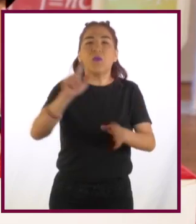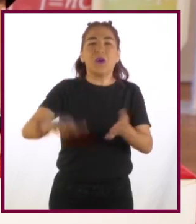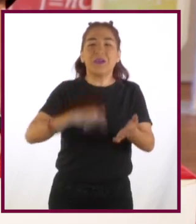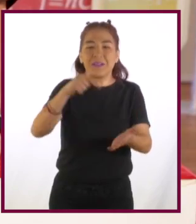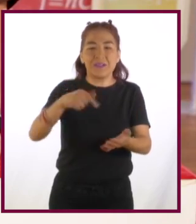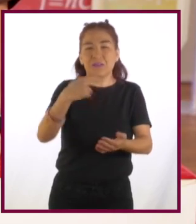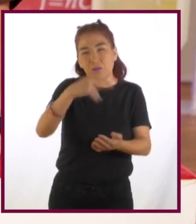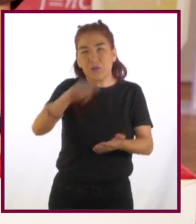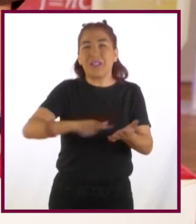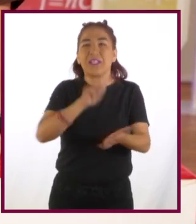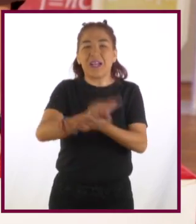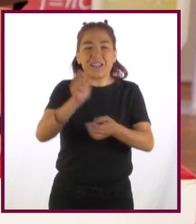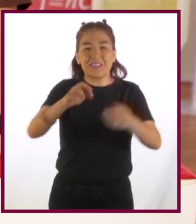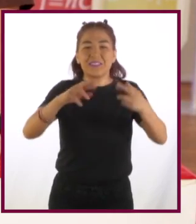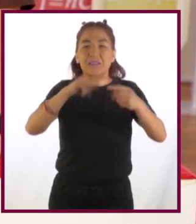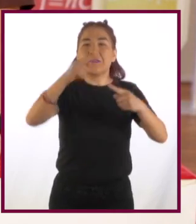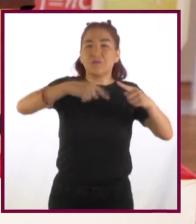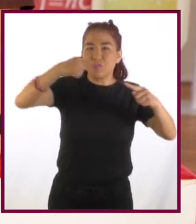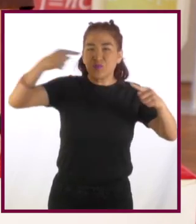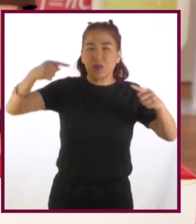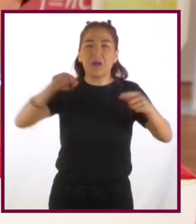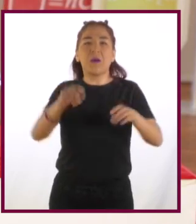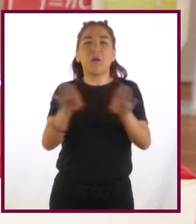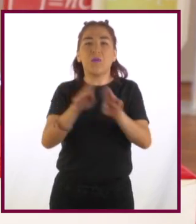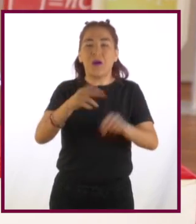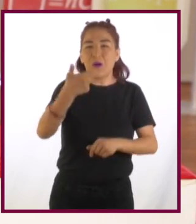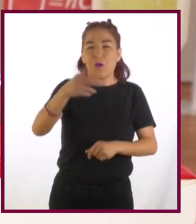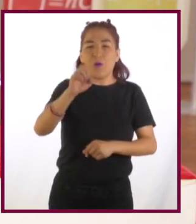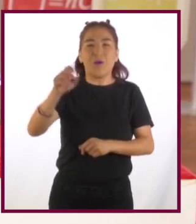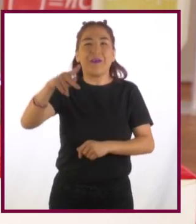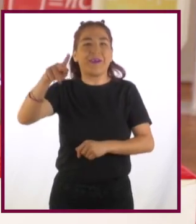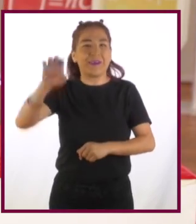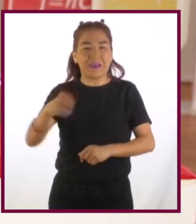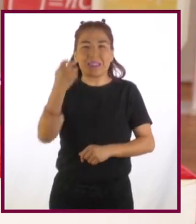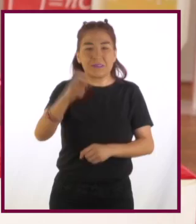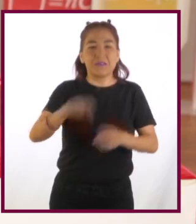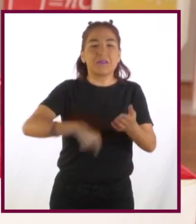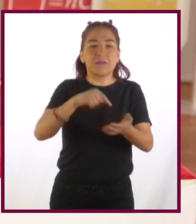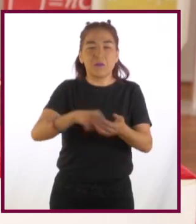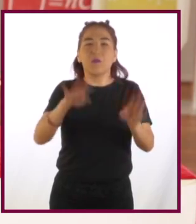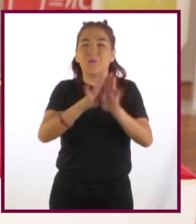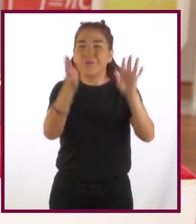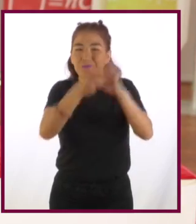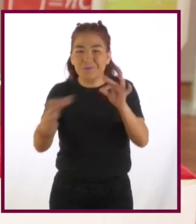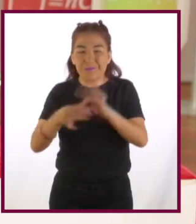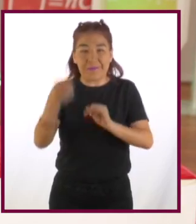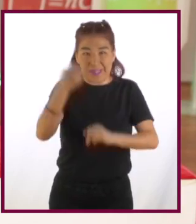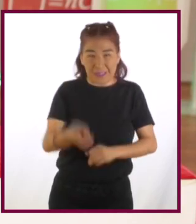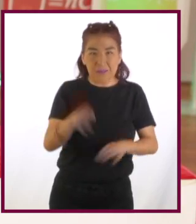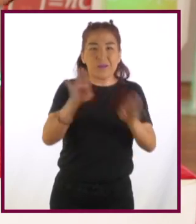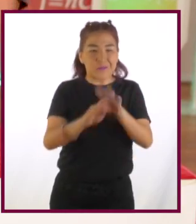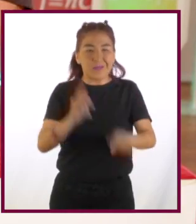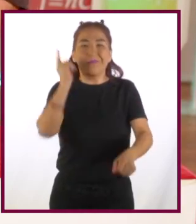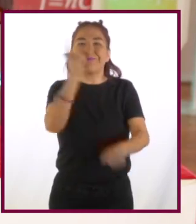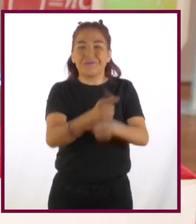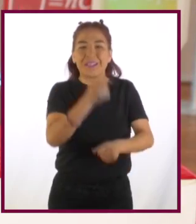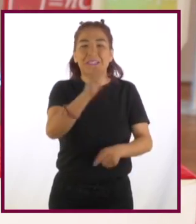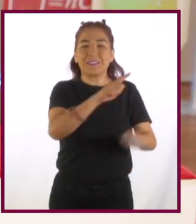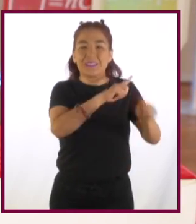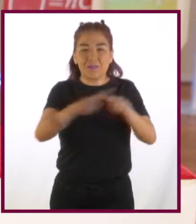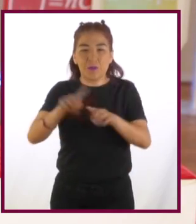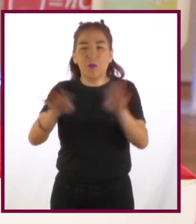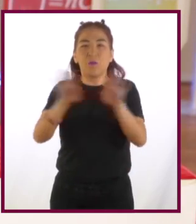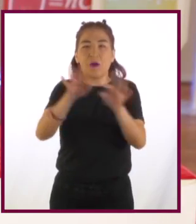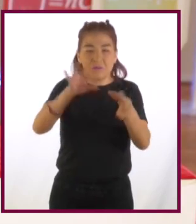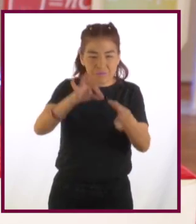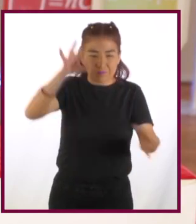encontró una ley que lleva su nombre examinando resortes como estos y su comportamiento cuando tenían diferentes pesos. Así pudo notar